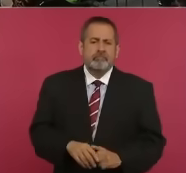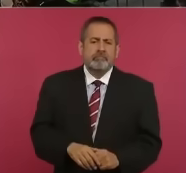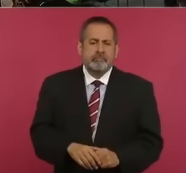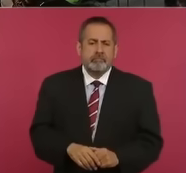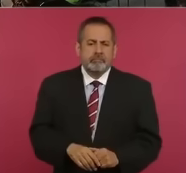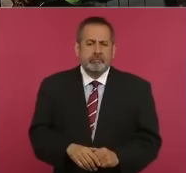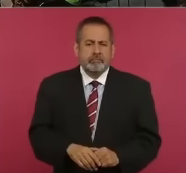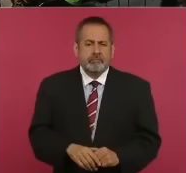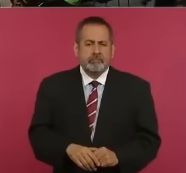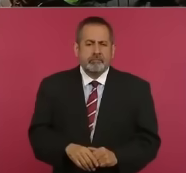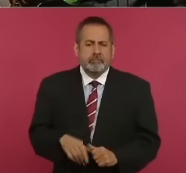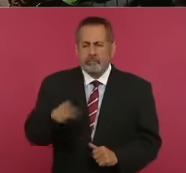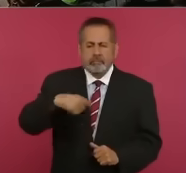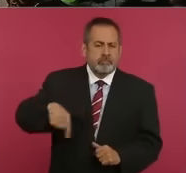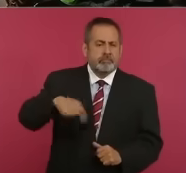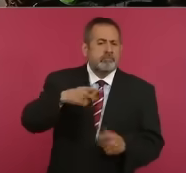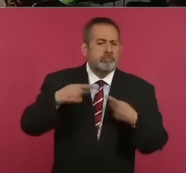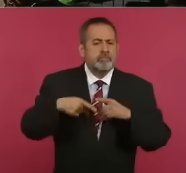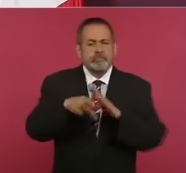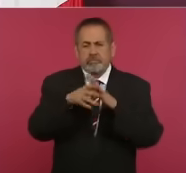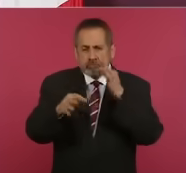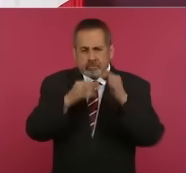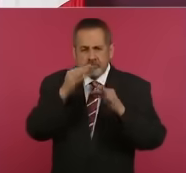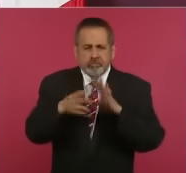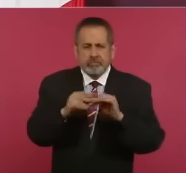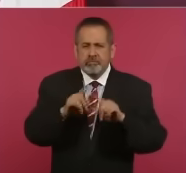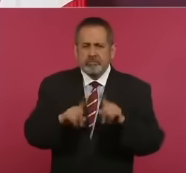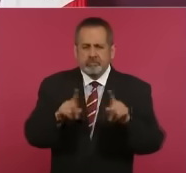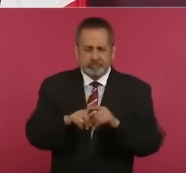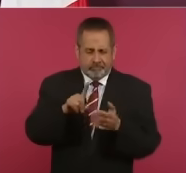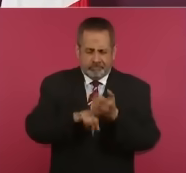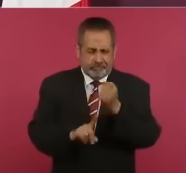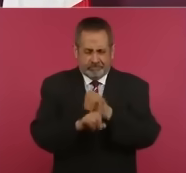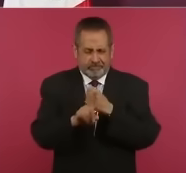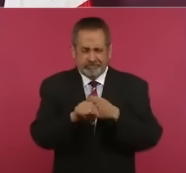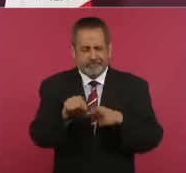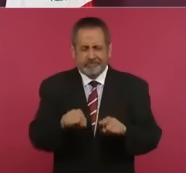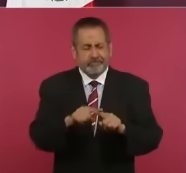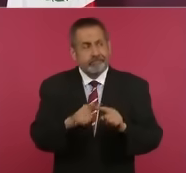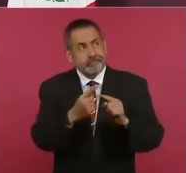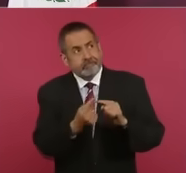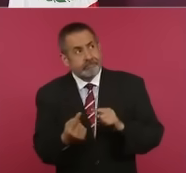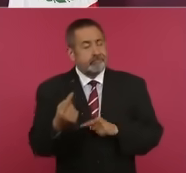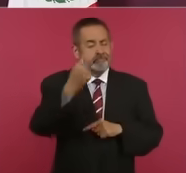en los periodistas, sí, el problema. Es arriba.